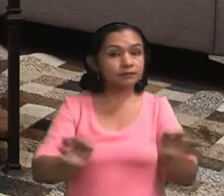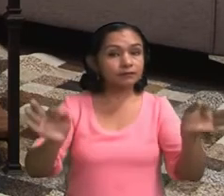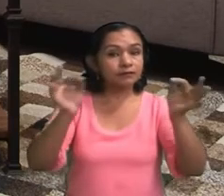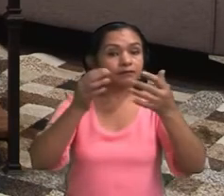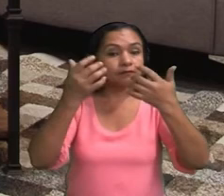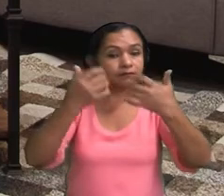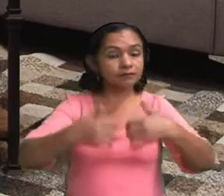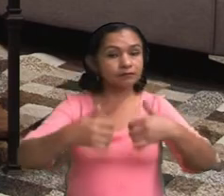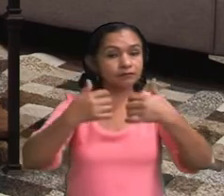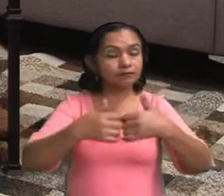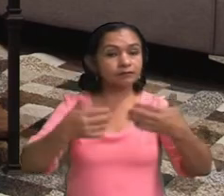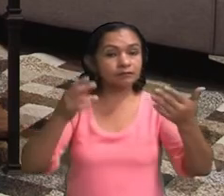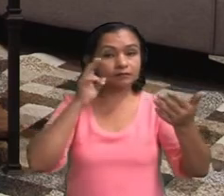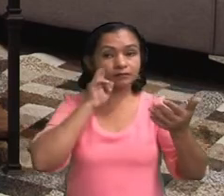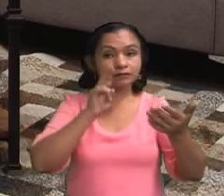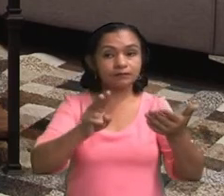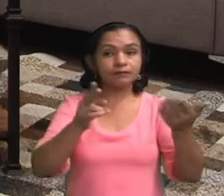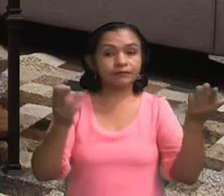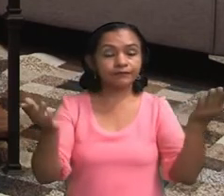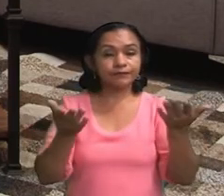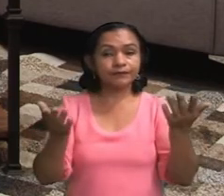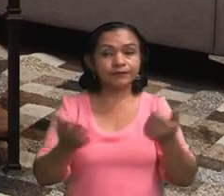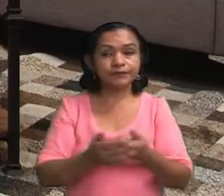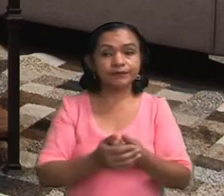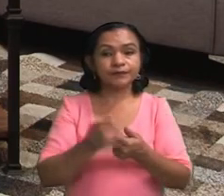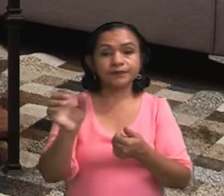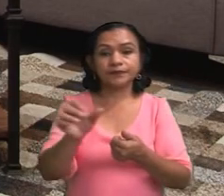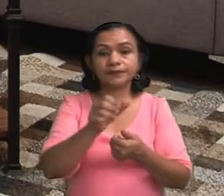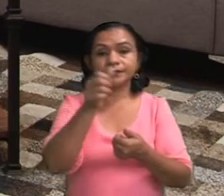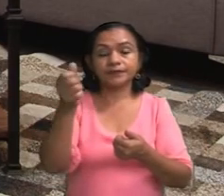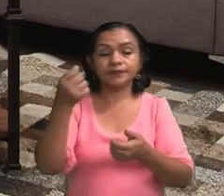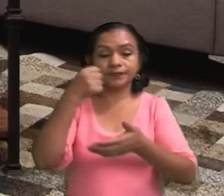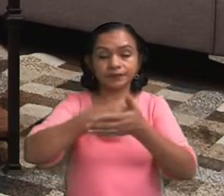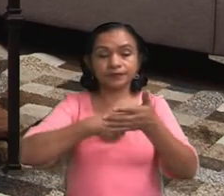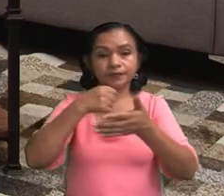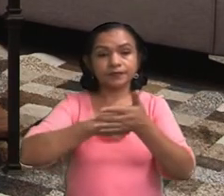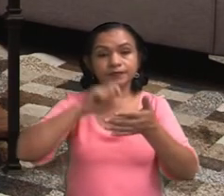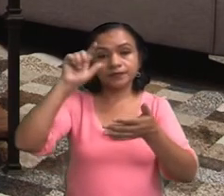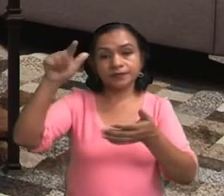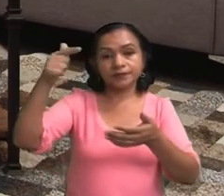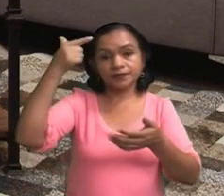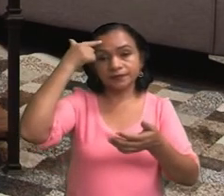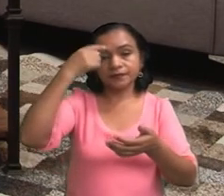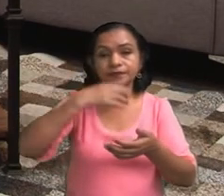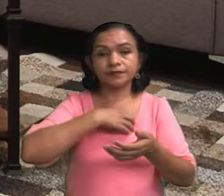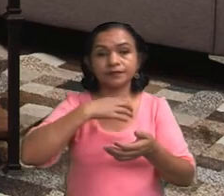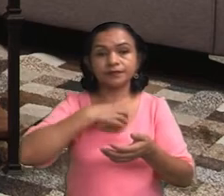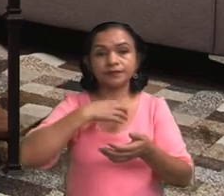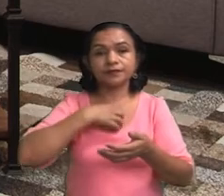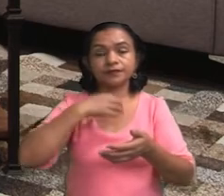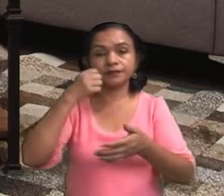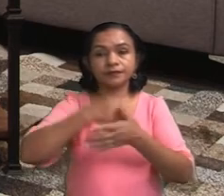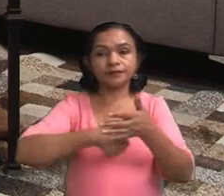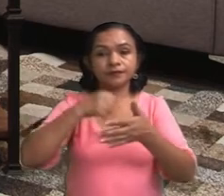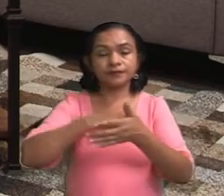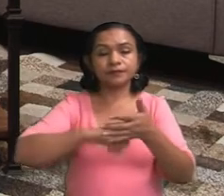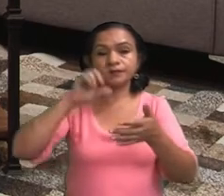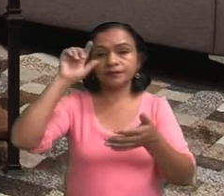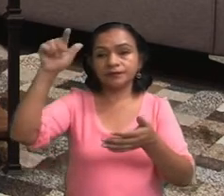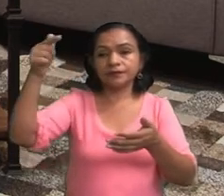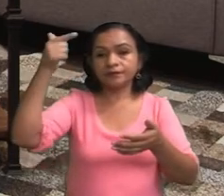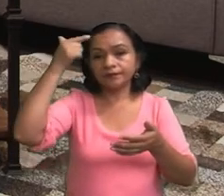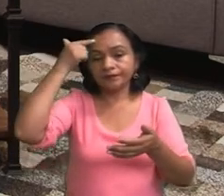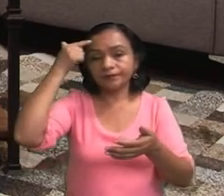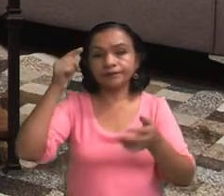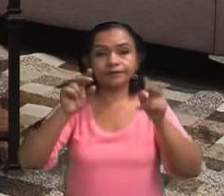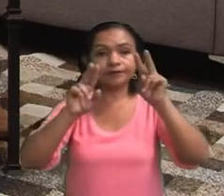mira la importancia que ha tenido también los otros esfuerzos de gobierno. Por ejemplo, el esfuerzo que ha hecho nuestro gobierno en